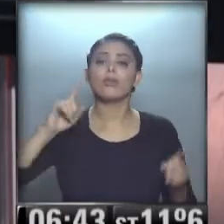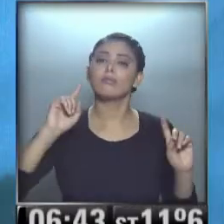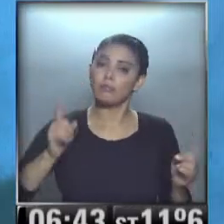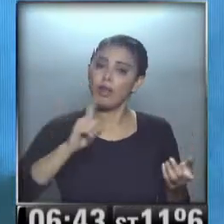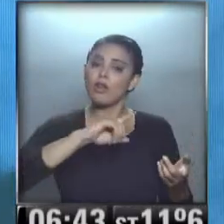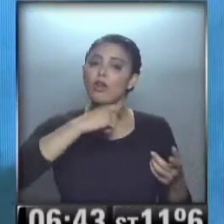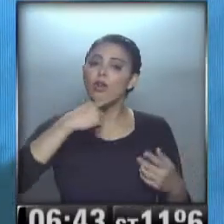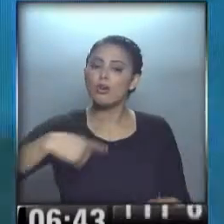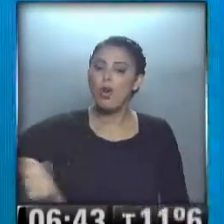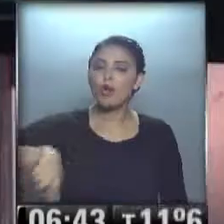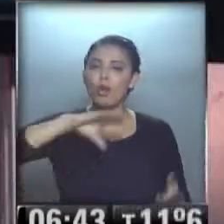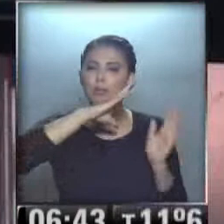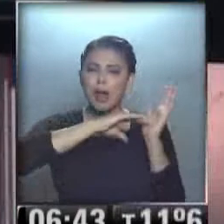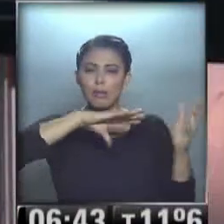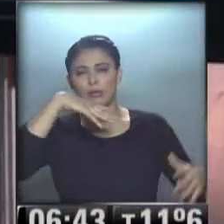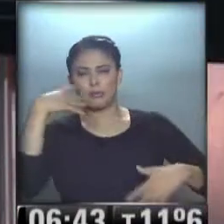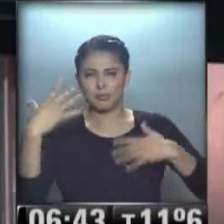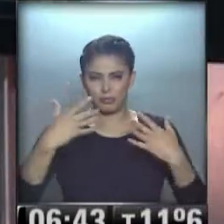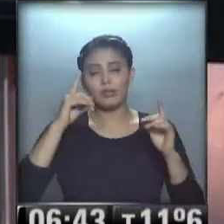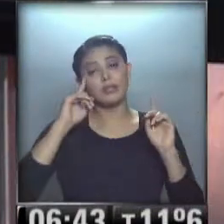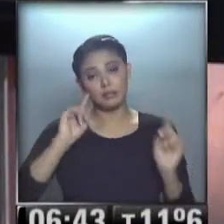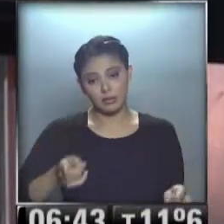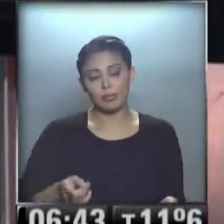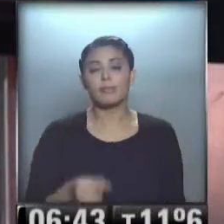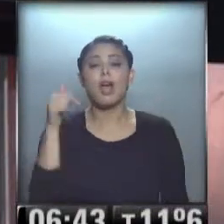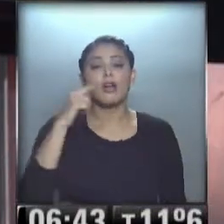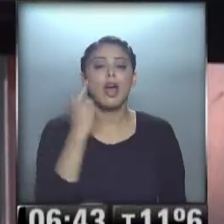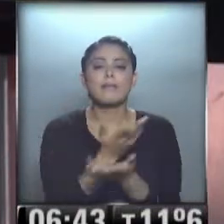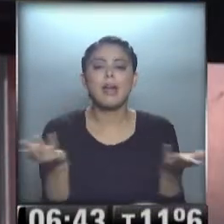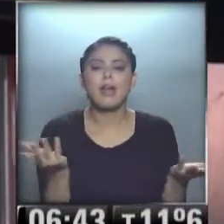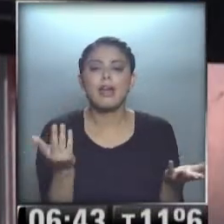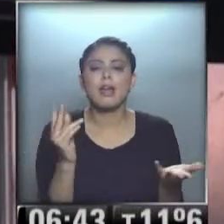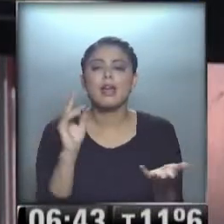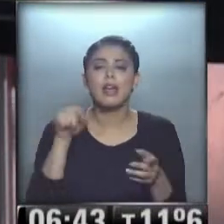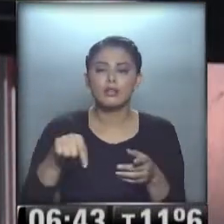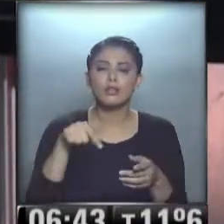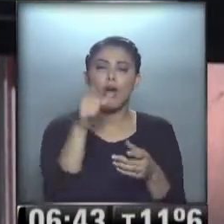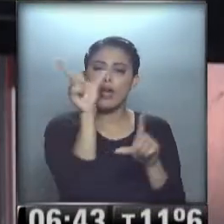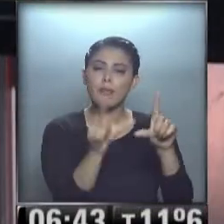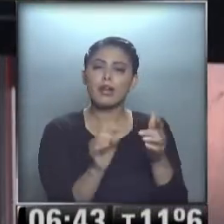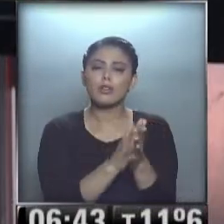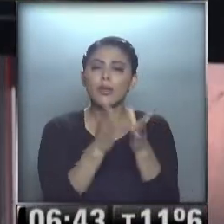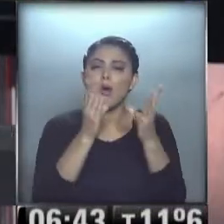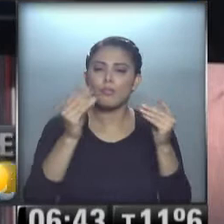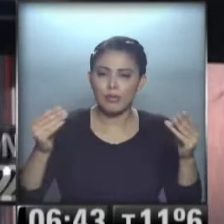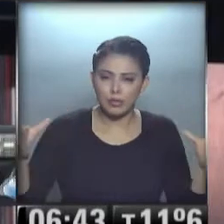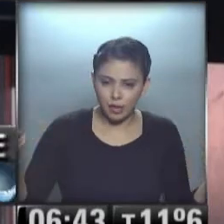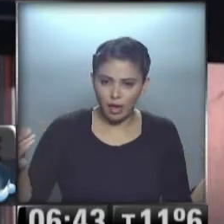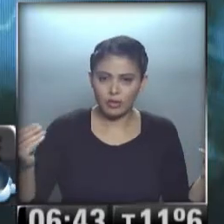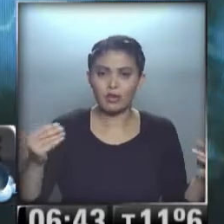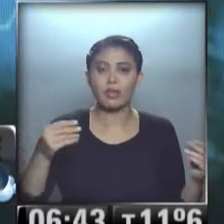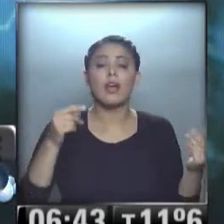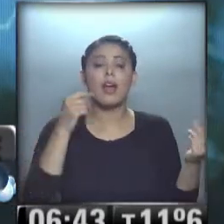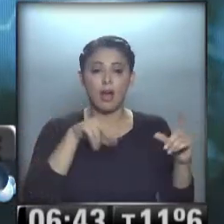pero más bien desorganizada. Veamos el vapor de agua, a ver cuánto vapor de agua y junto con la temperatura, cuánta energía